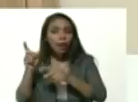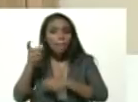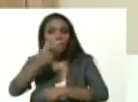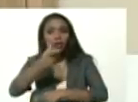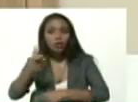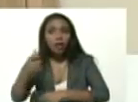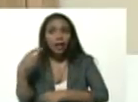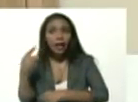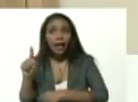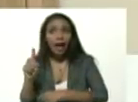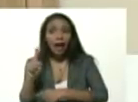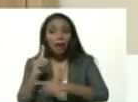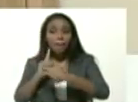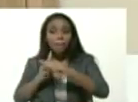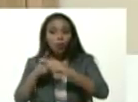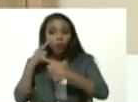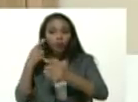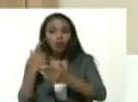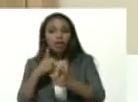que se haya comprobado